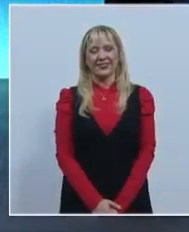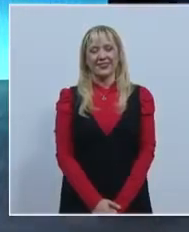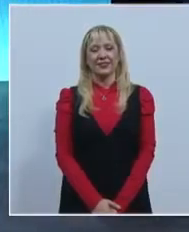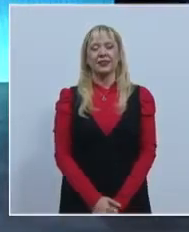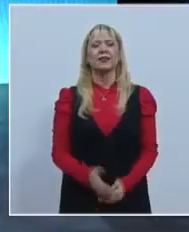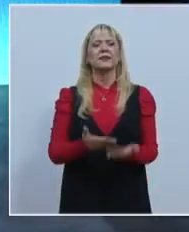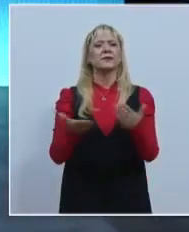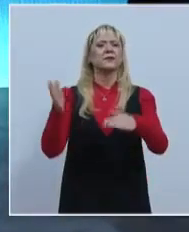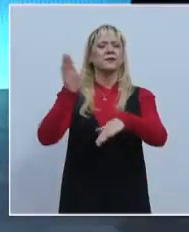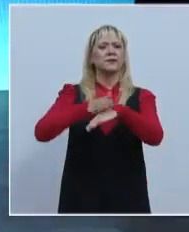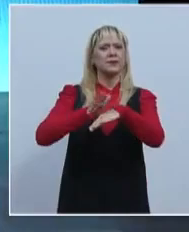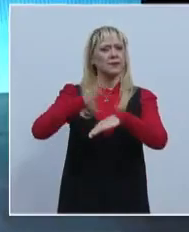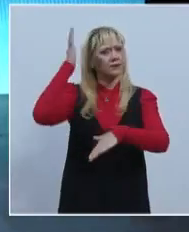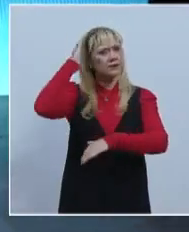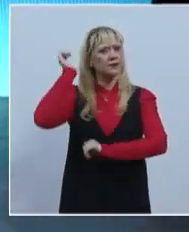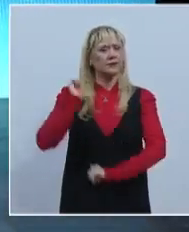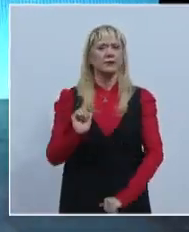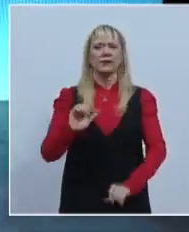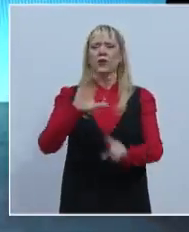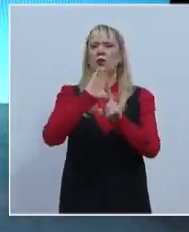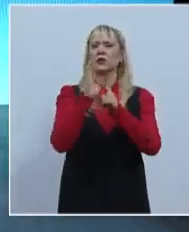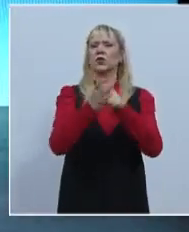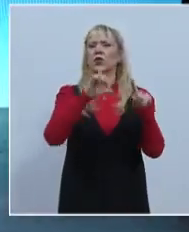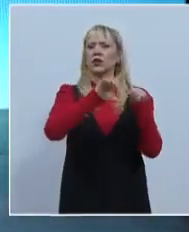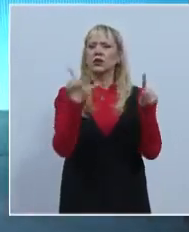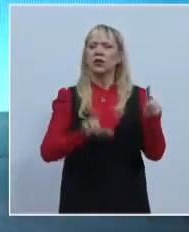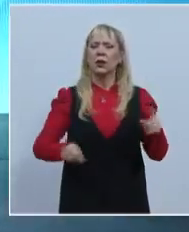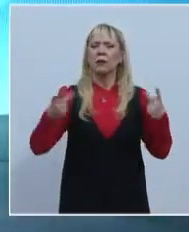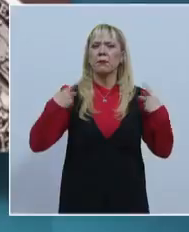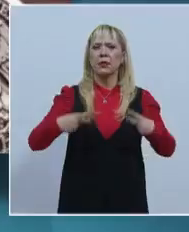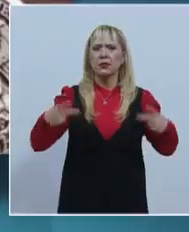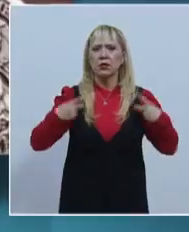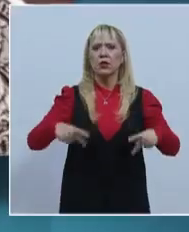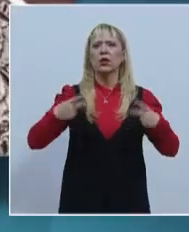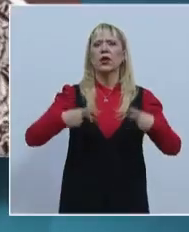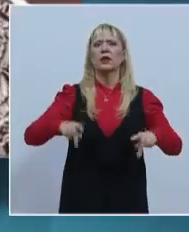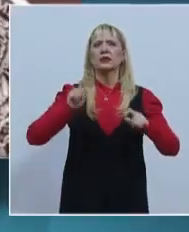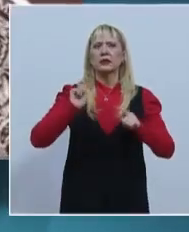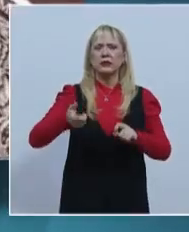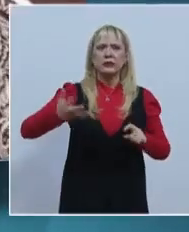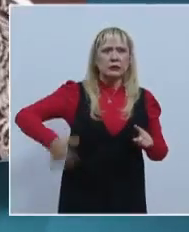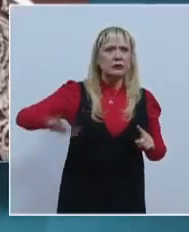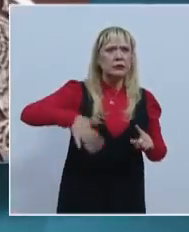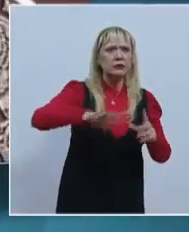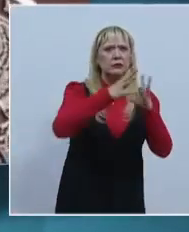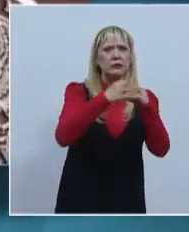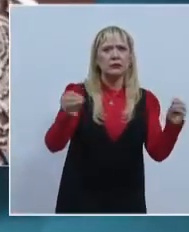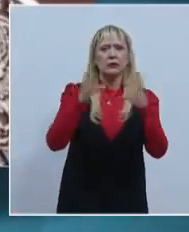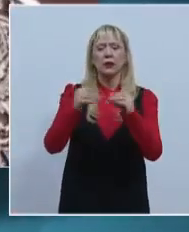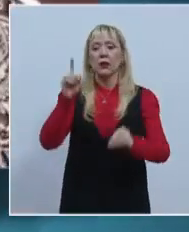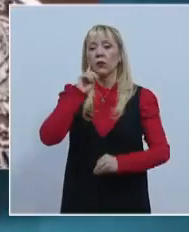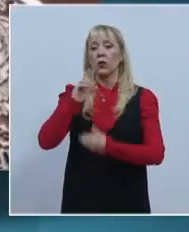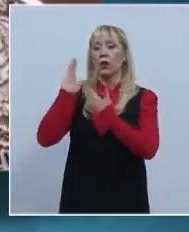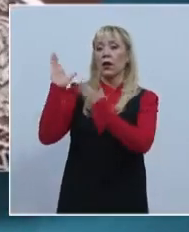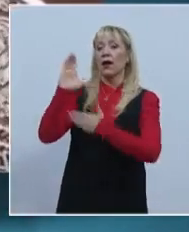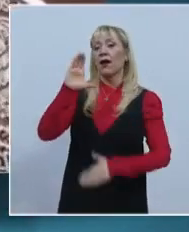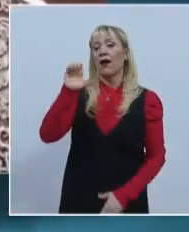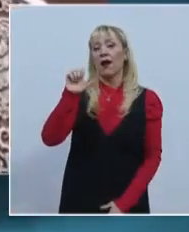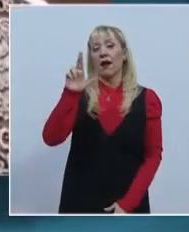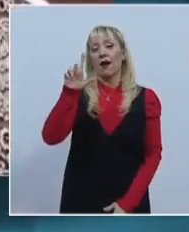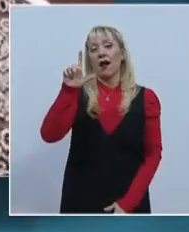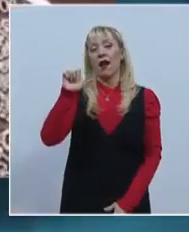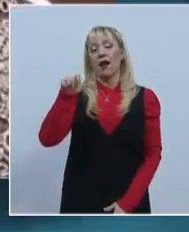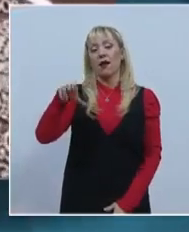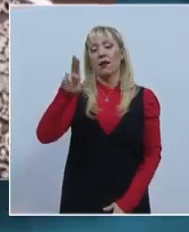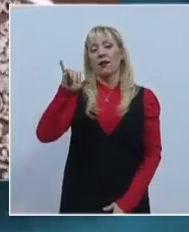Pues informarle que la titular de la Comisión Nacional de Búsqueda de Personas Desaparecidas, Carla Quintana Osuna, presentó su